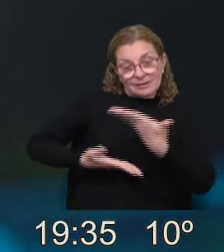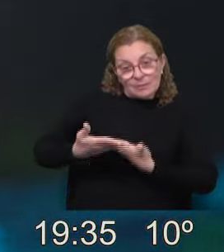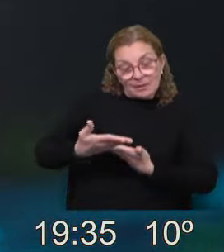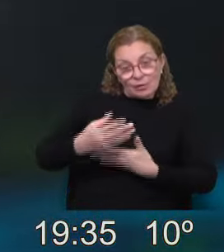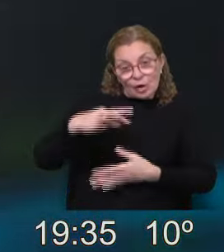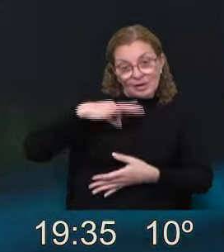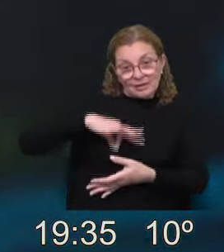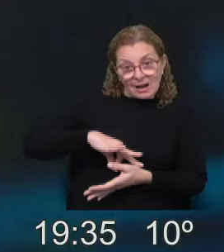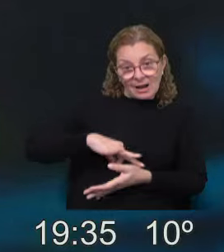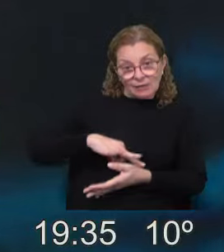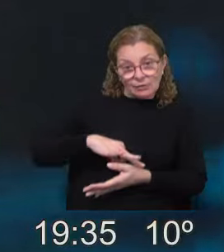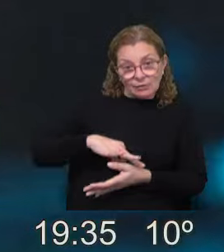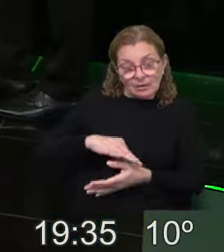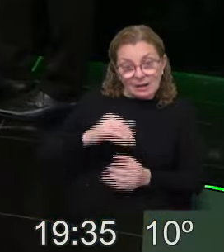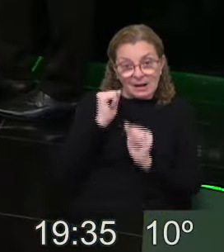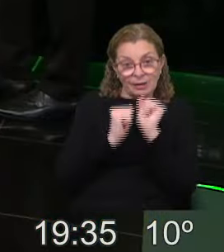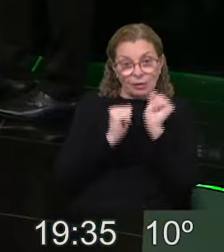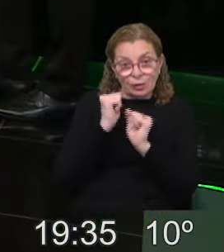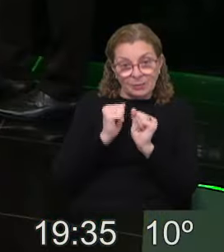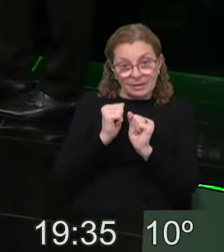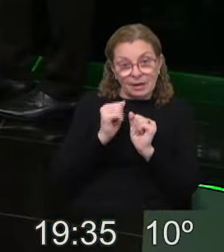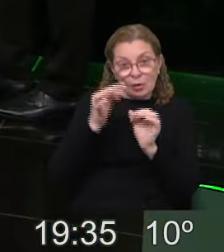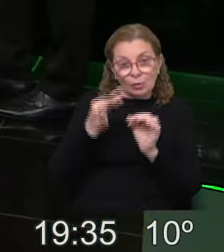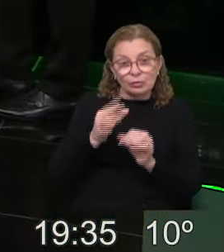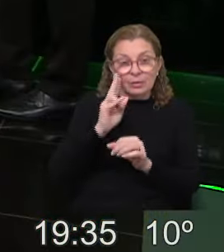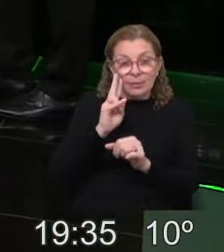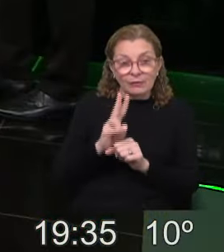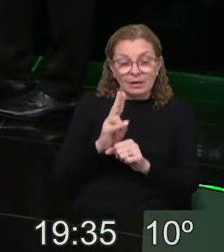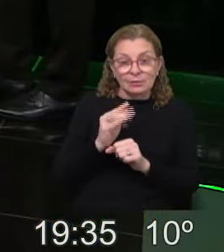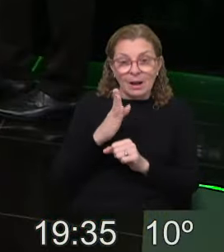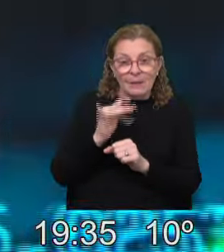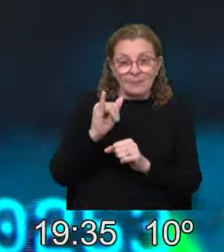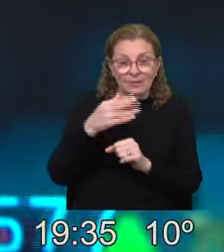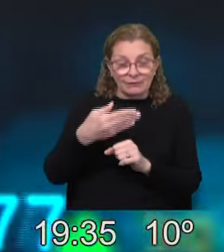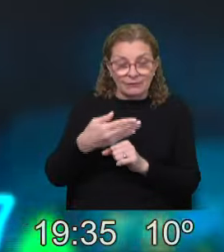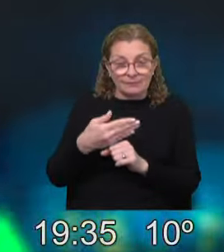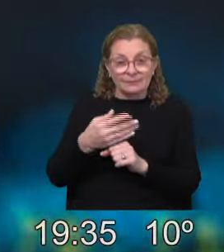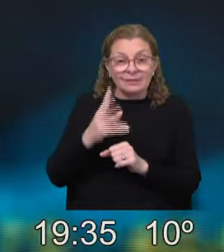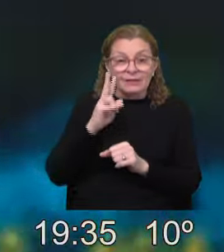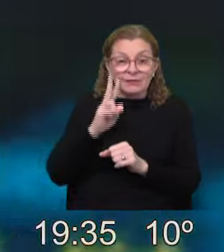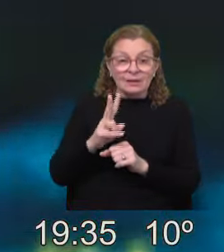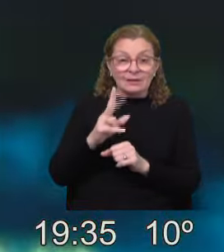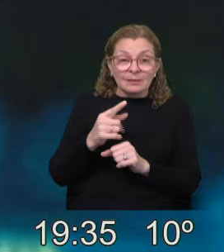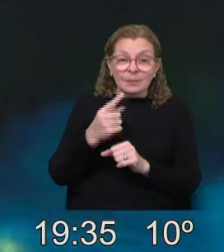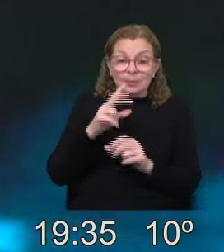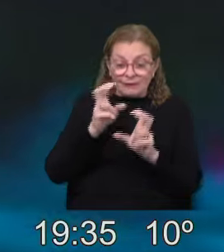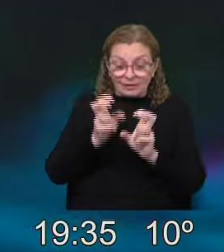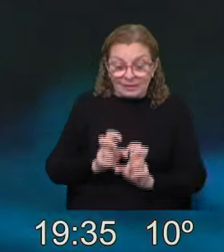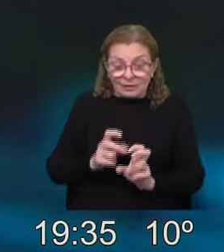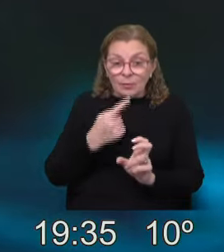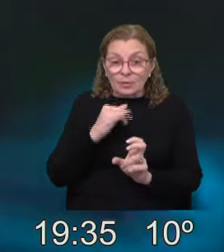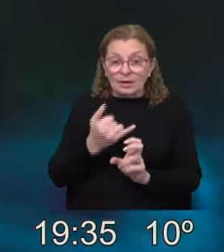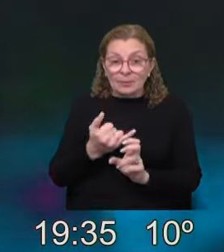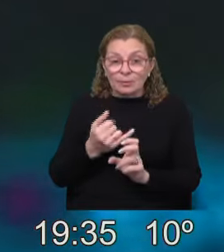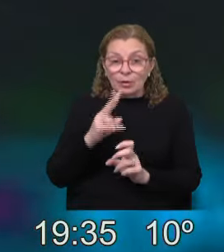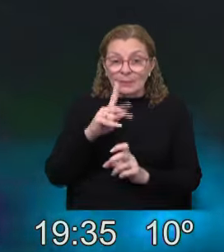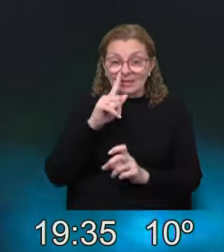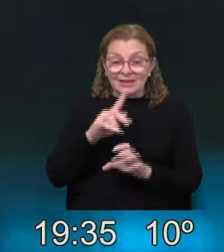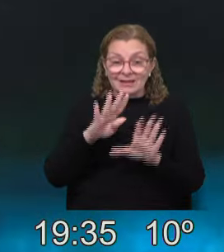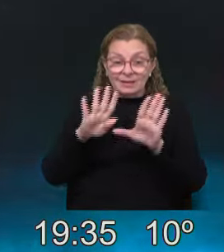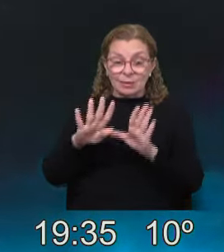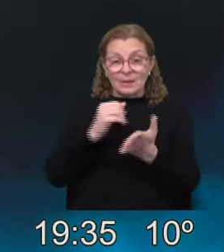salarios en la economía porque justamente lo estamos viendo en relación al pib Sí y si te fijas lo que señala invest investigación es que entre 2019